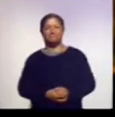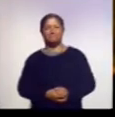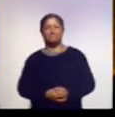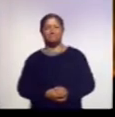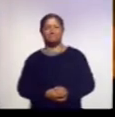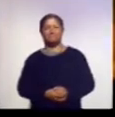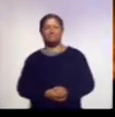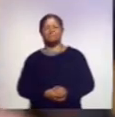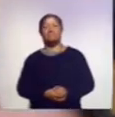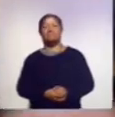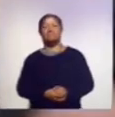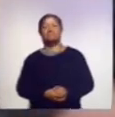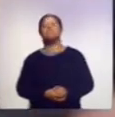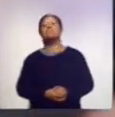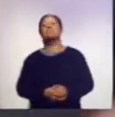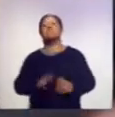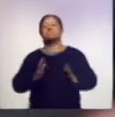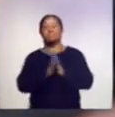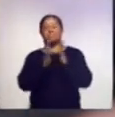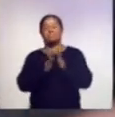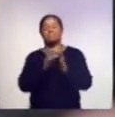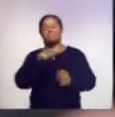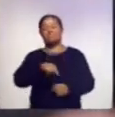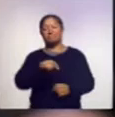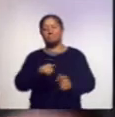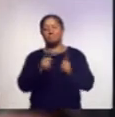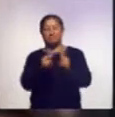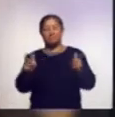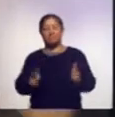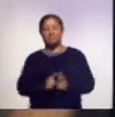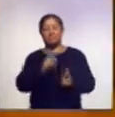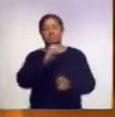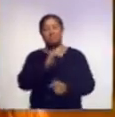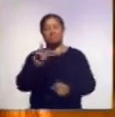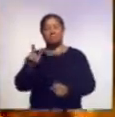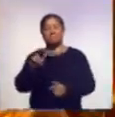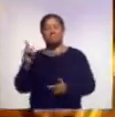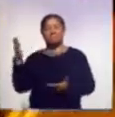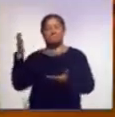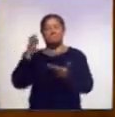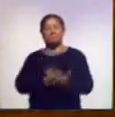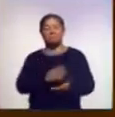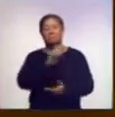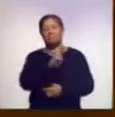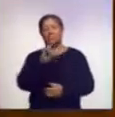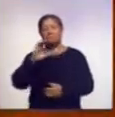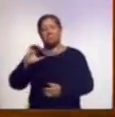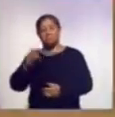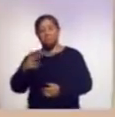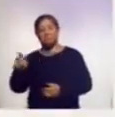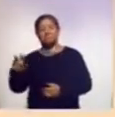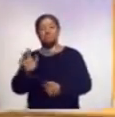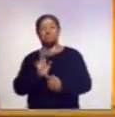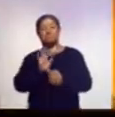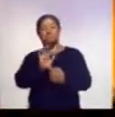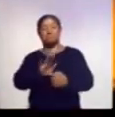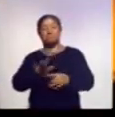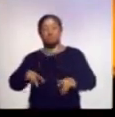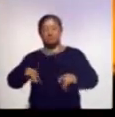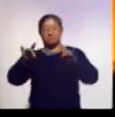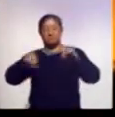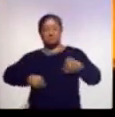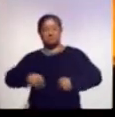Como parte del evento, la compañía Carromato, procedente de República Checa, presentó la obra Circo de Madera.